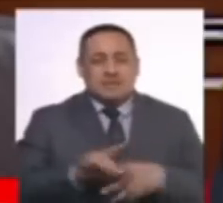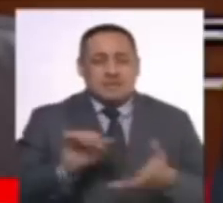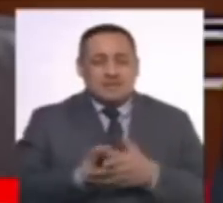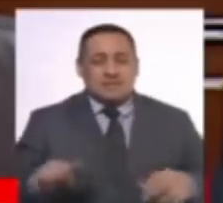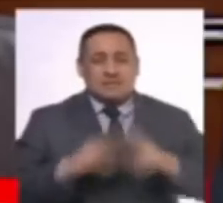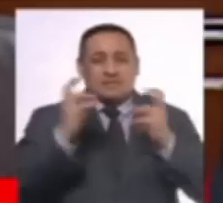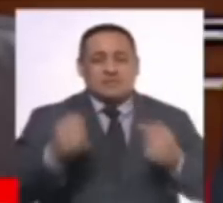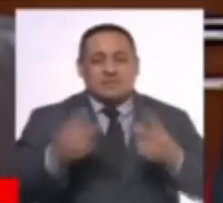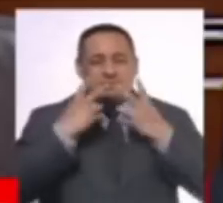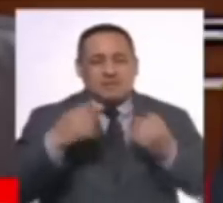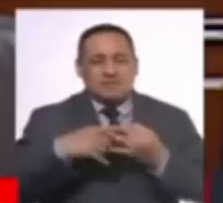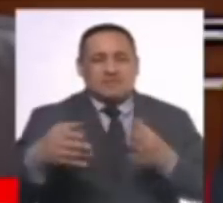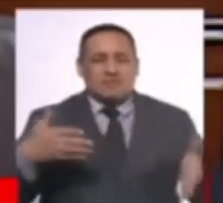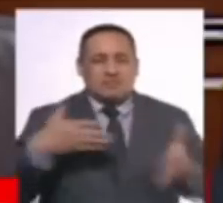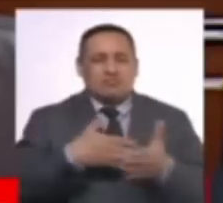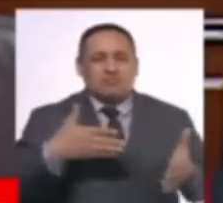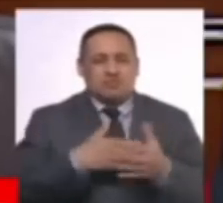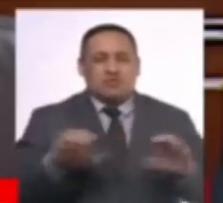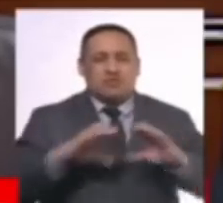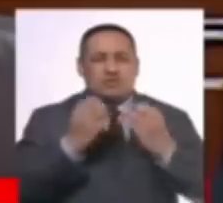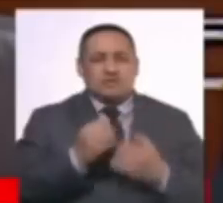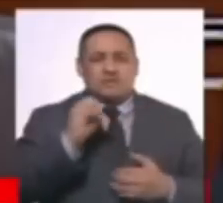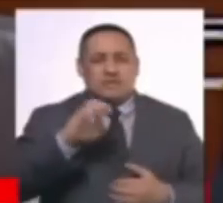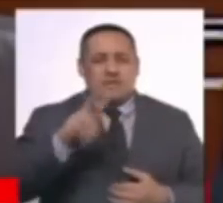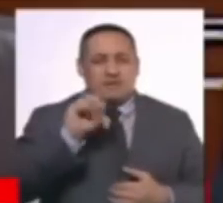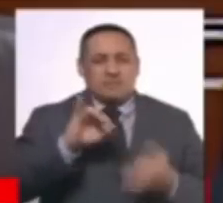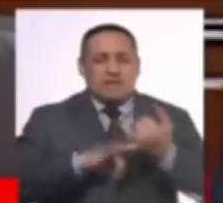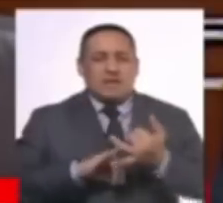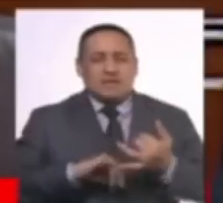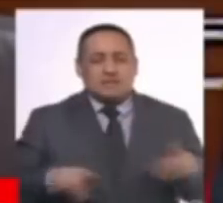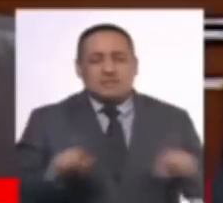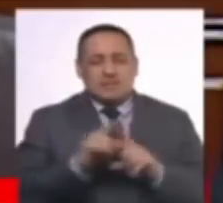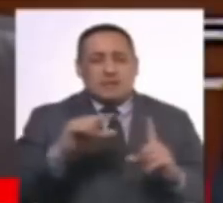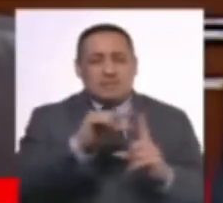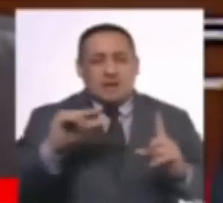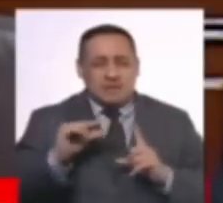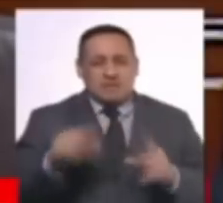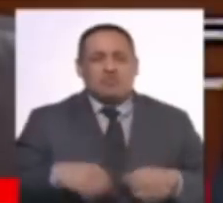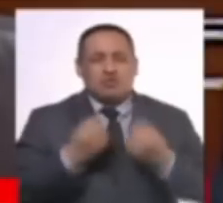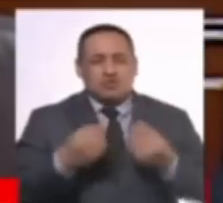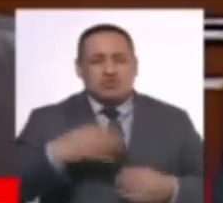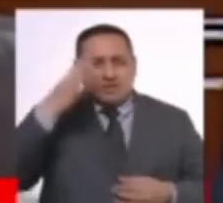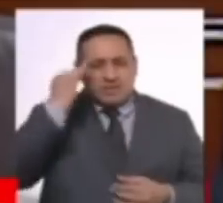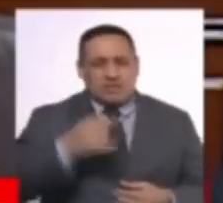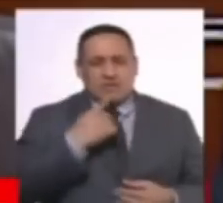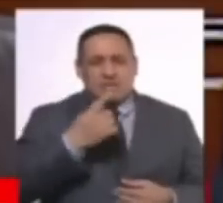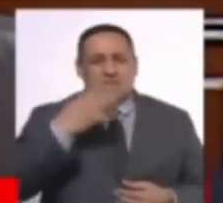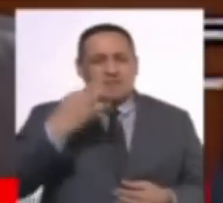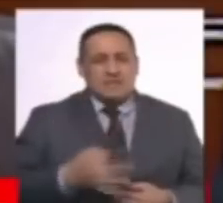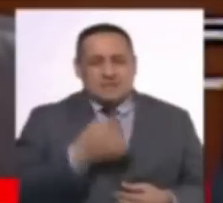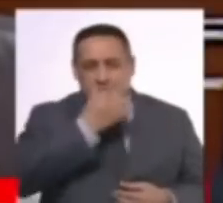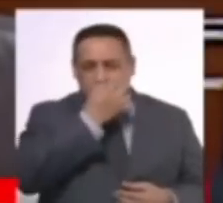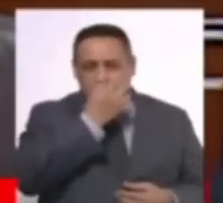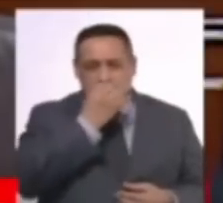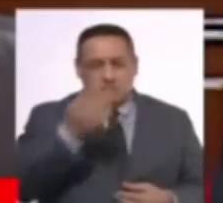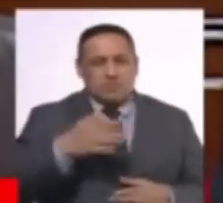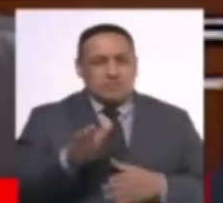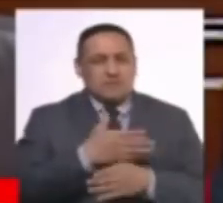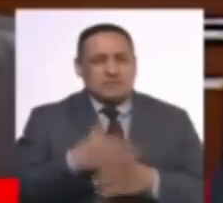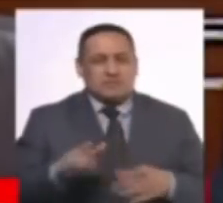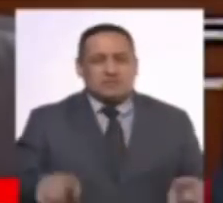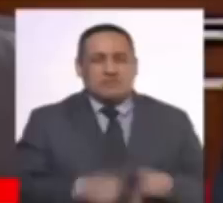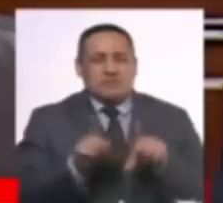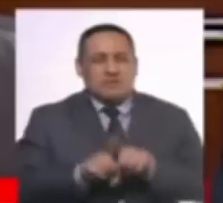caso, frente a los agravios del congresista Elías Varas, que retire la palabra, porque me parece que ha sido realmente su